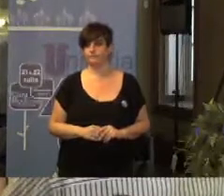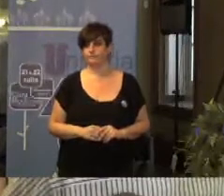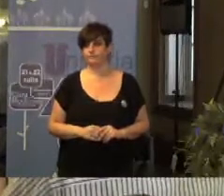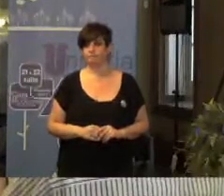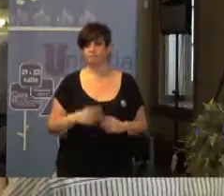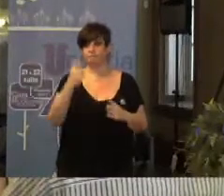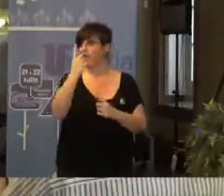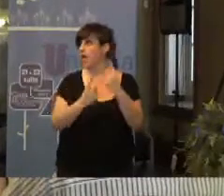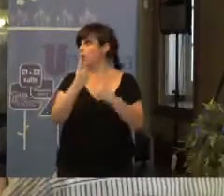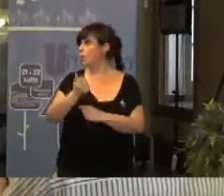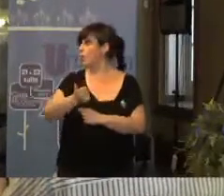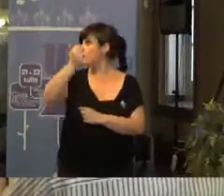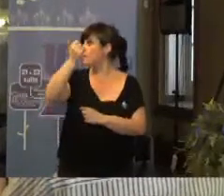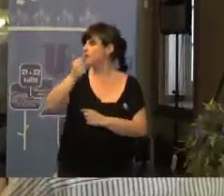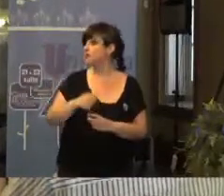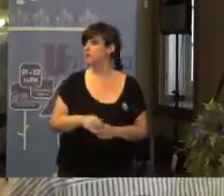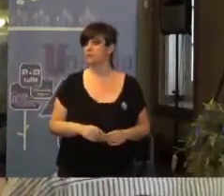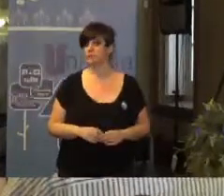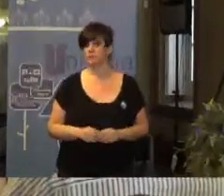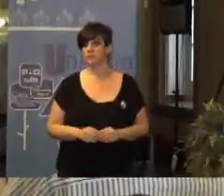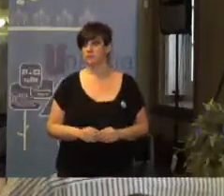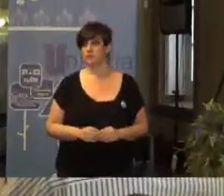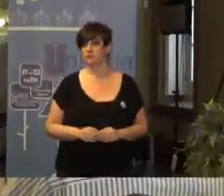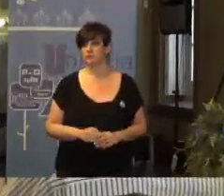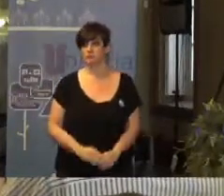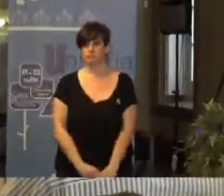Unha máis, senón damoslle dando a palabra.